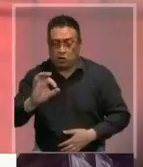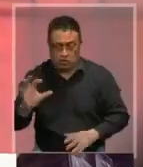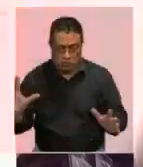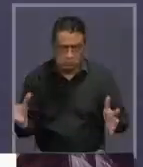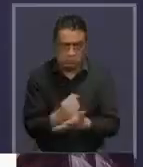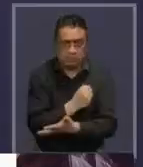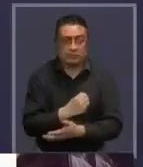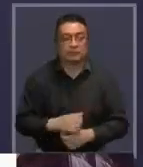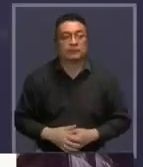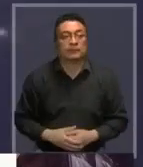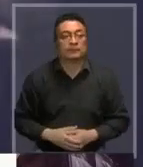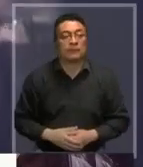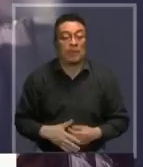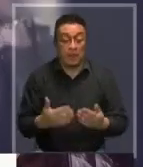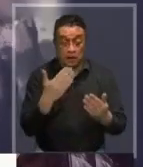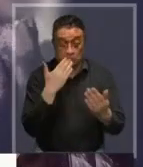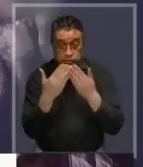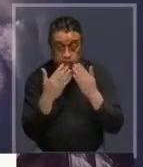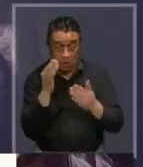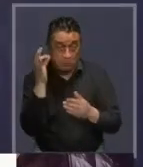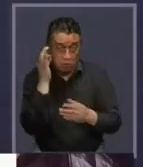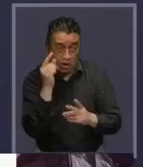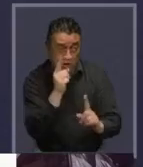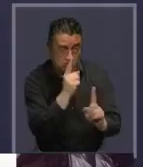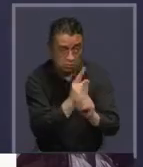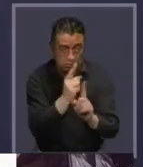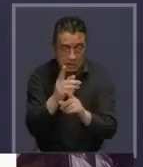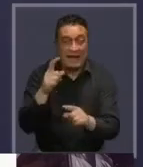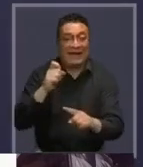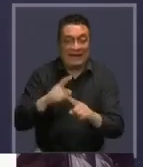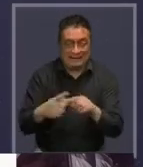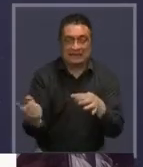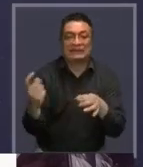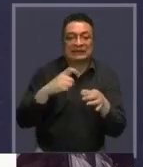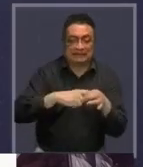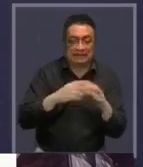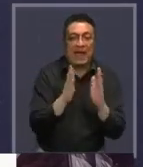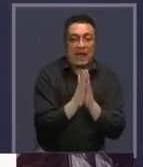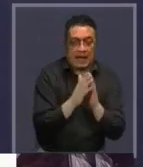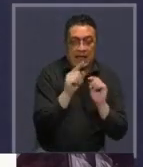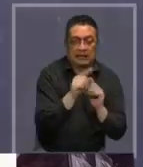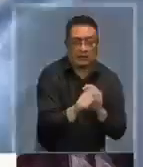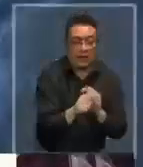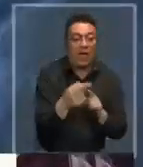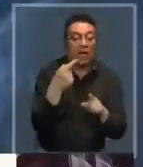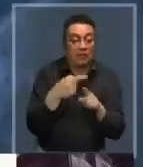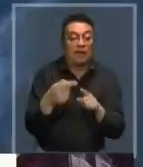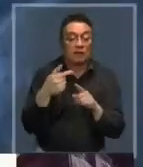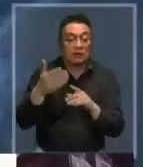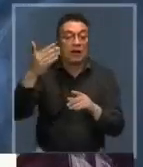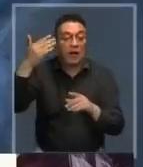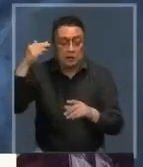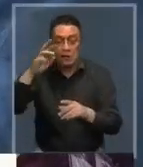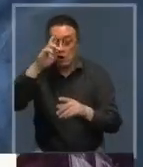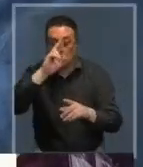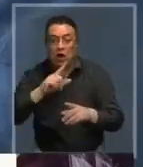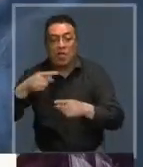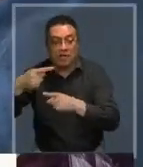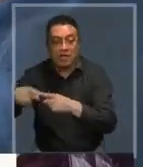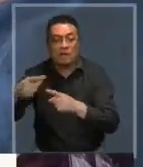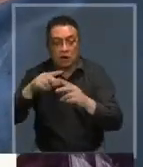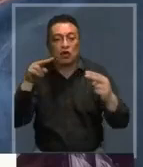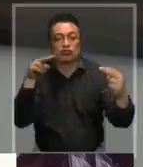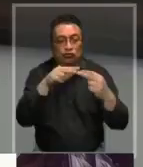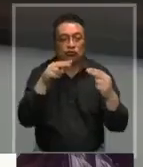milagro conversamos con mujeres que formaron parte de esta iglesia y que en diferentes épocas y roles conocieron al